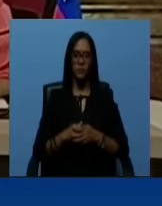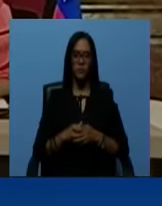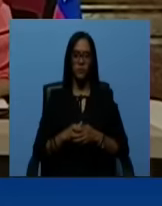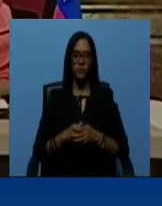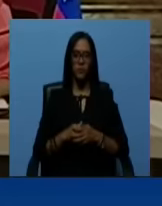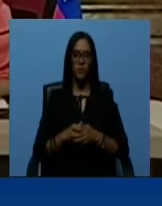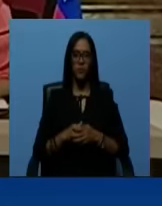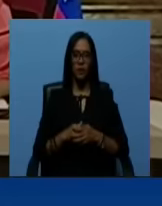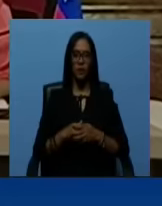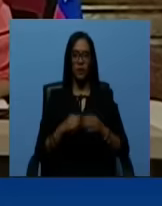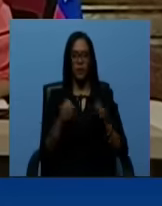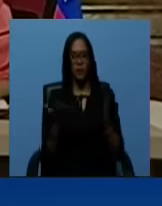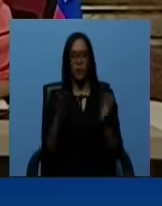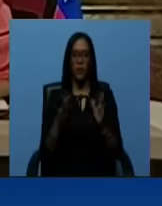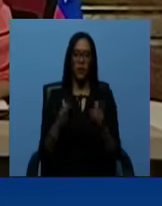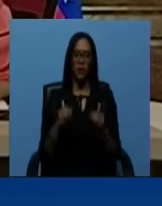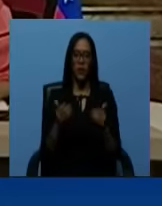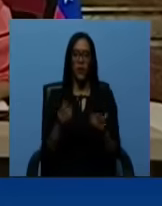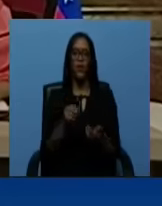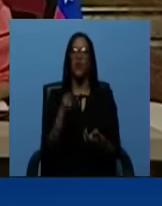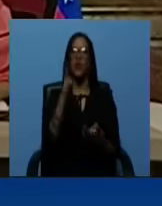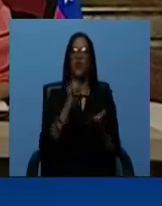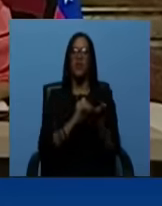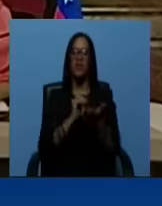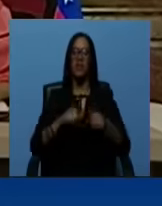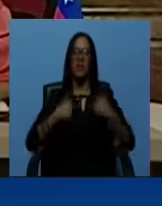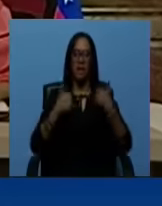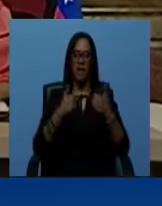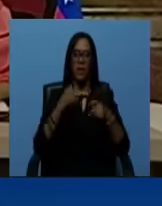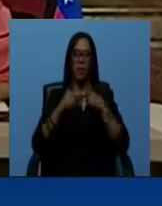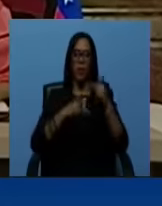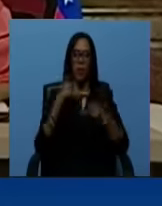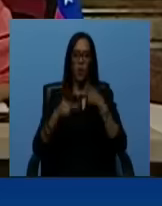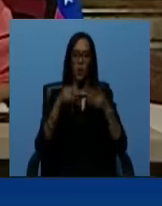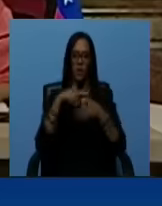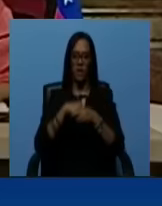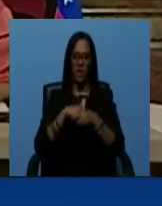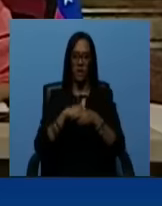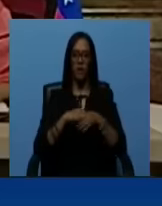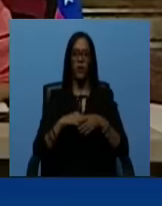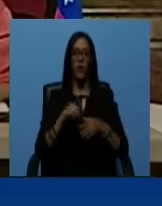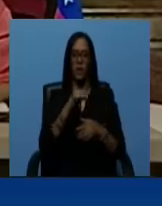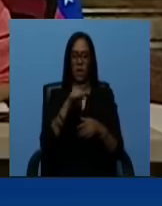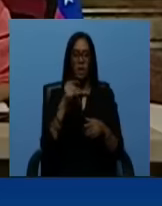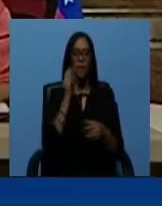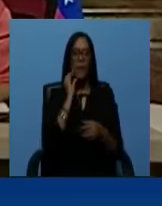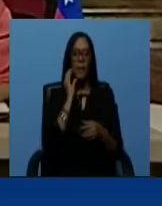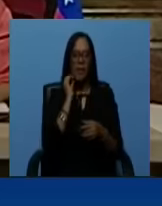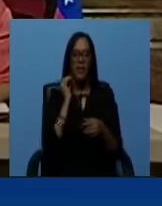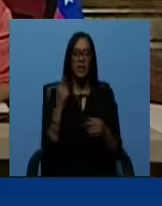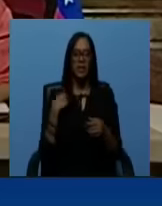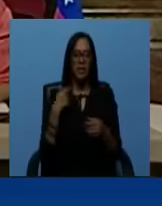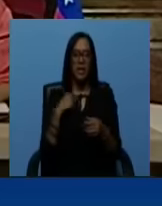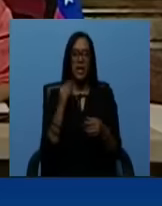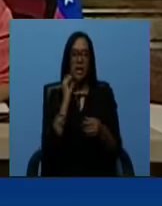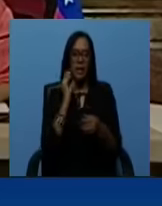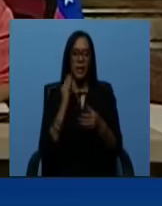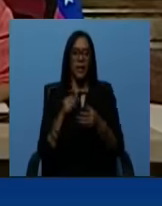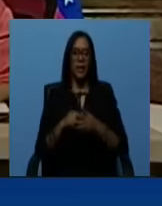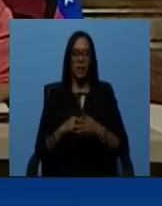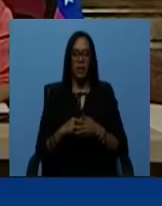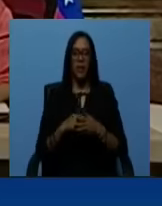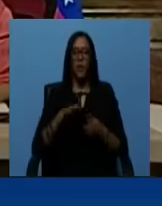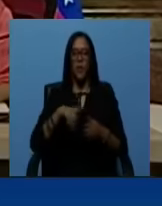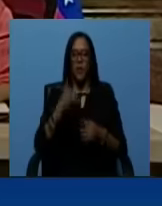Prácticamente el doble del Producto Interno Bruto. Ustedes que son expertos y tienen gente experta en econometría,